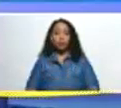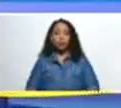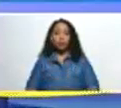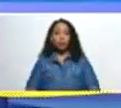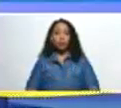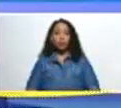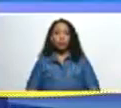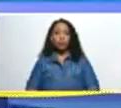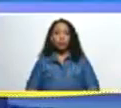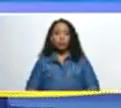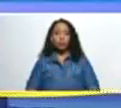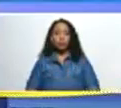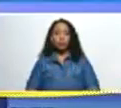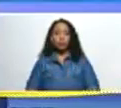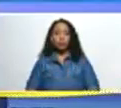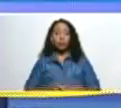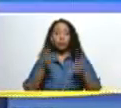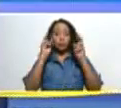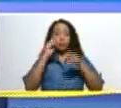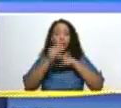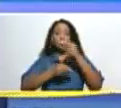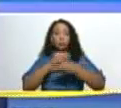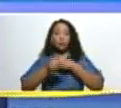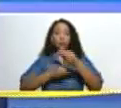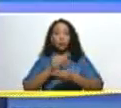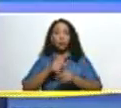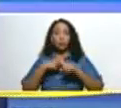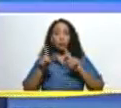9.246, experticias realizadas